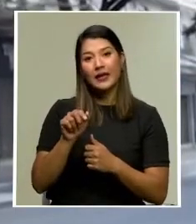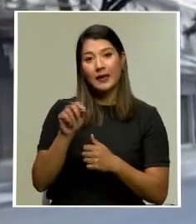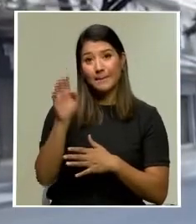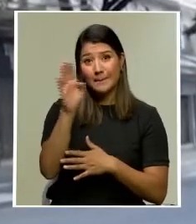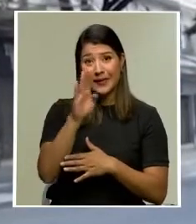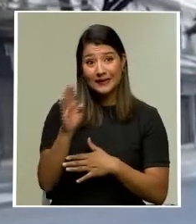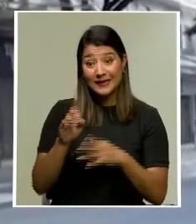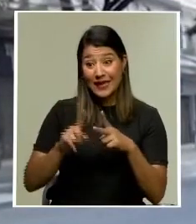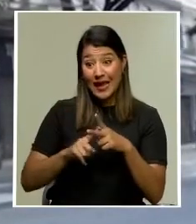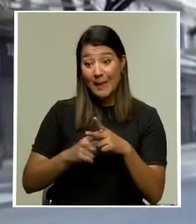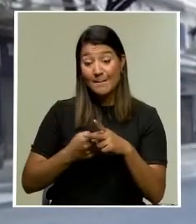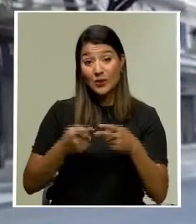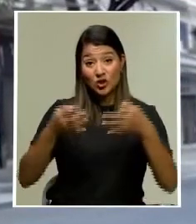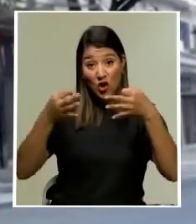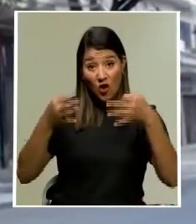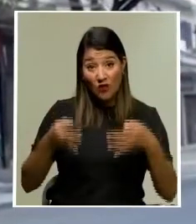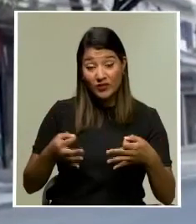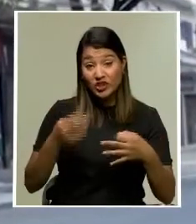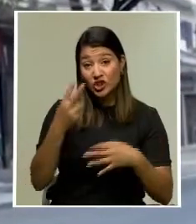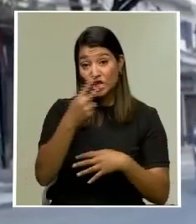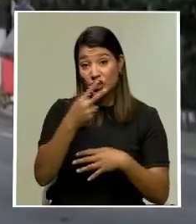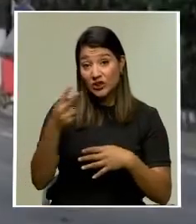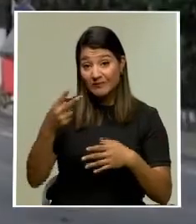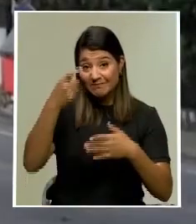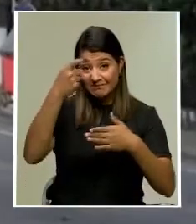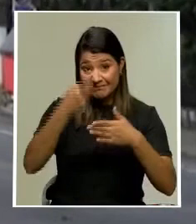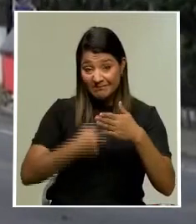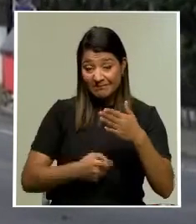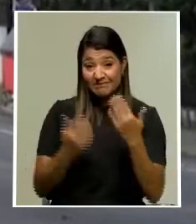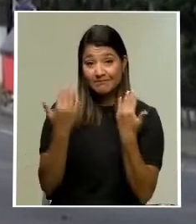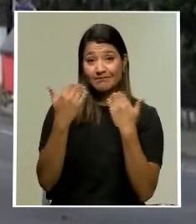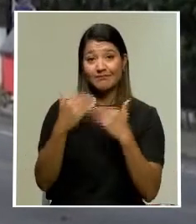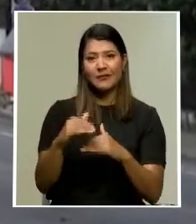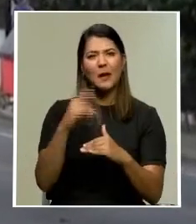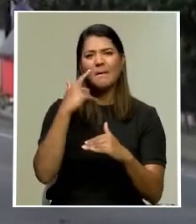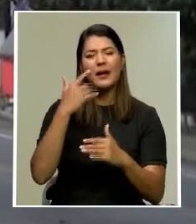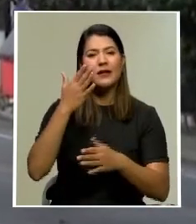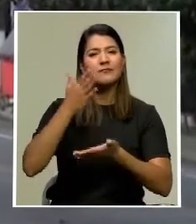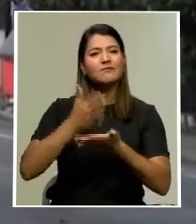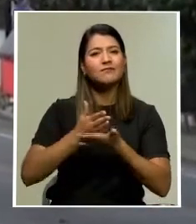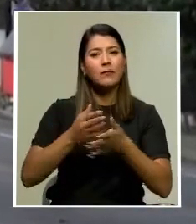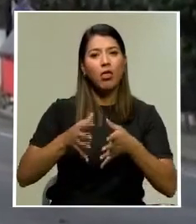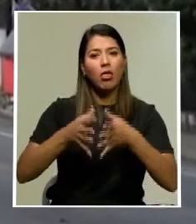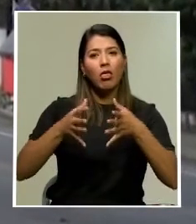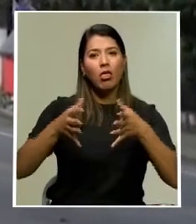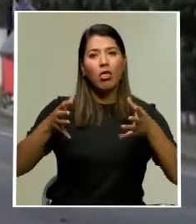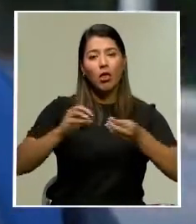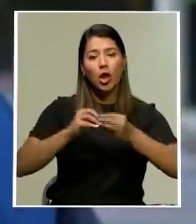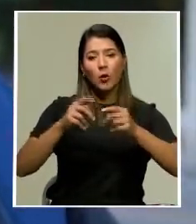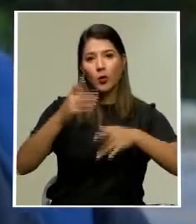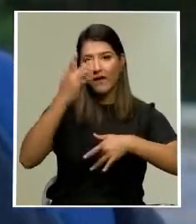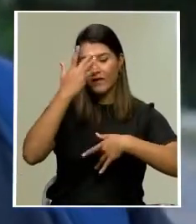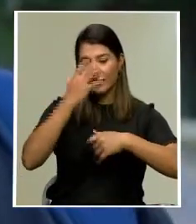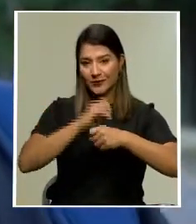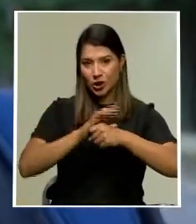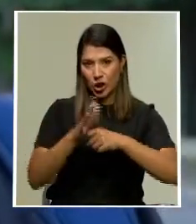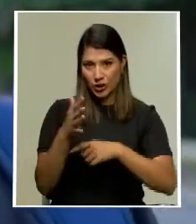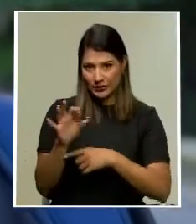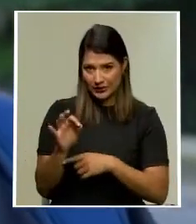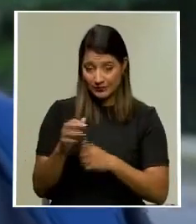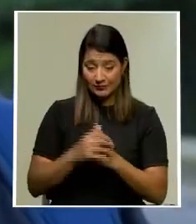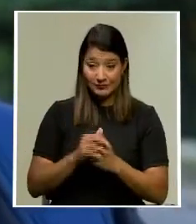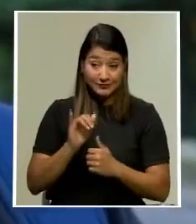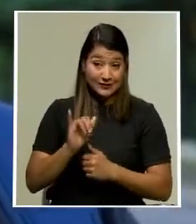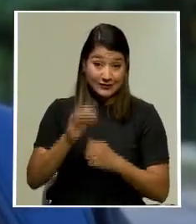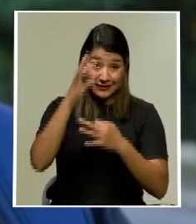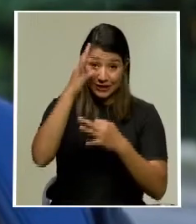comenzó oficialmente 2 semanas de severas restricciones para frenar los contagios de coronavirus. Son necesarias,